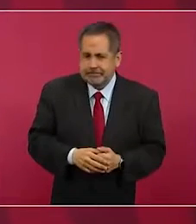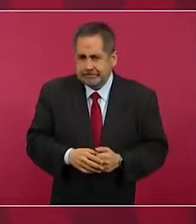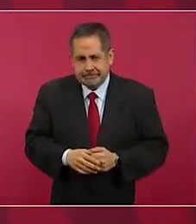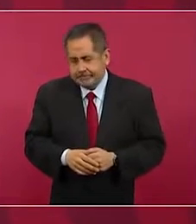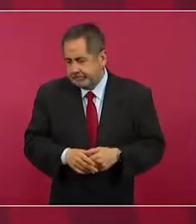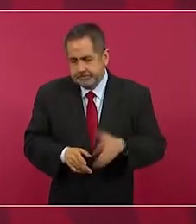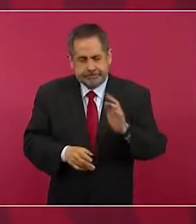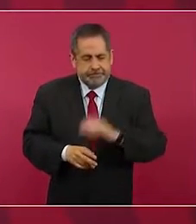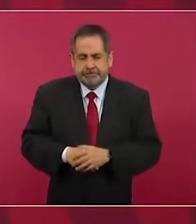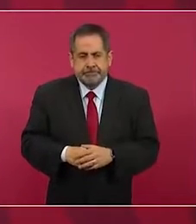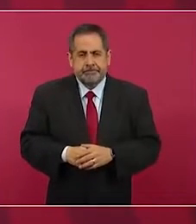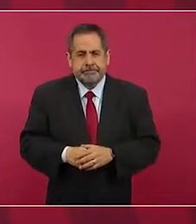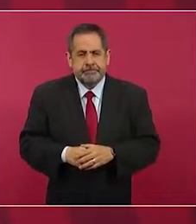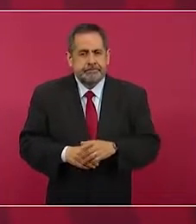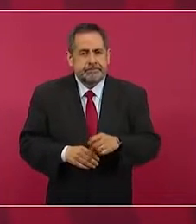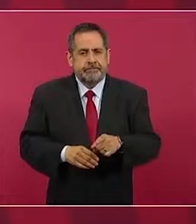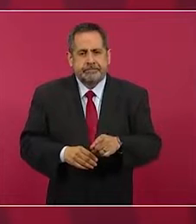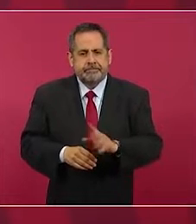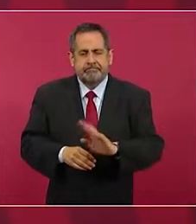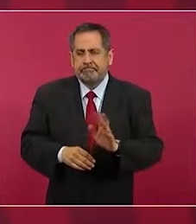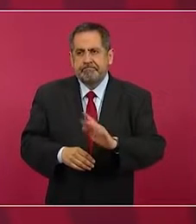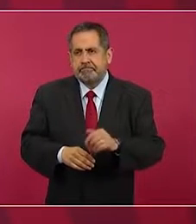que eso no hay duda,